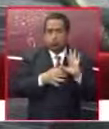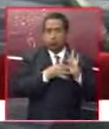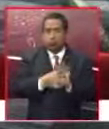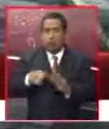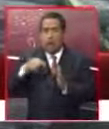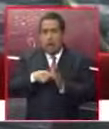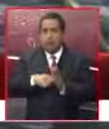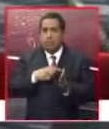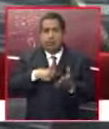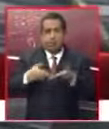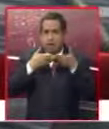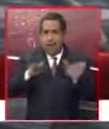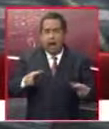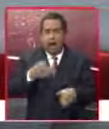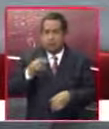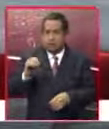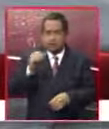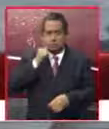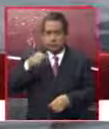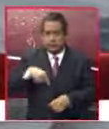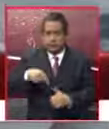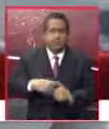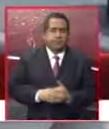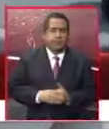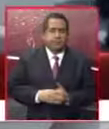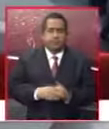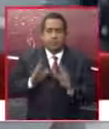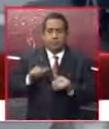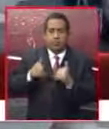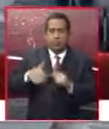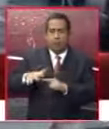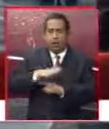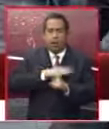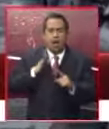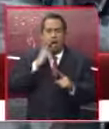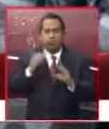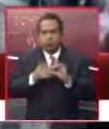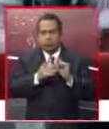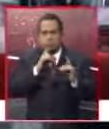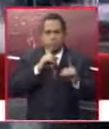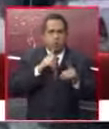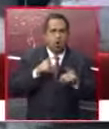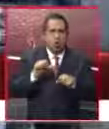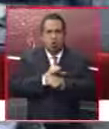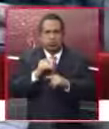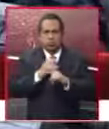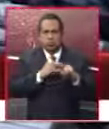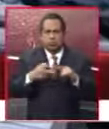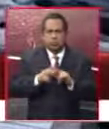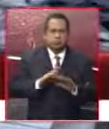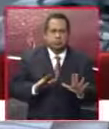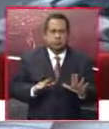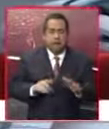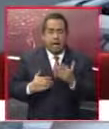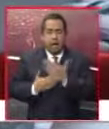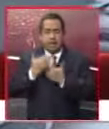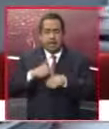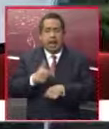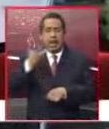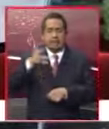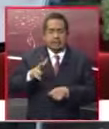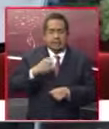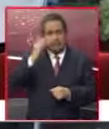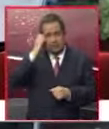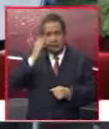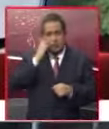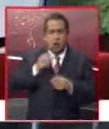apertura de periodos ordinarios. Las inmediaciones a la Cámara de Diputados no sufrieron cortes vehiculares y a las 10 de la mañana los estacionamientos